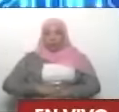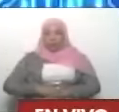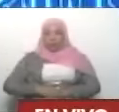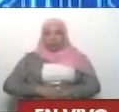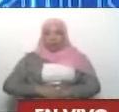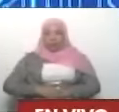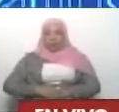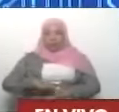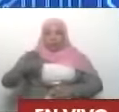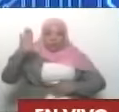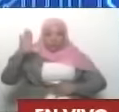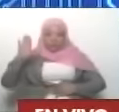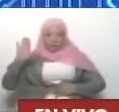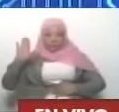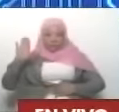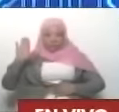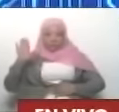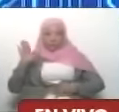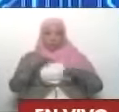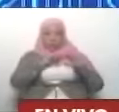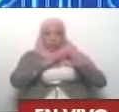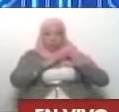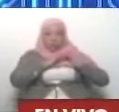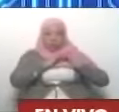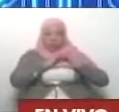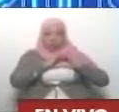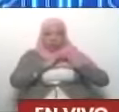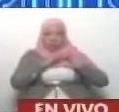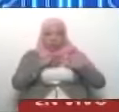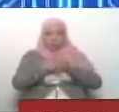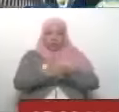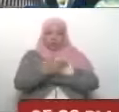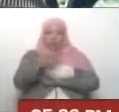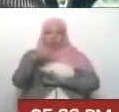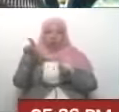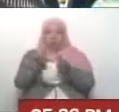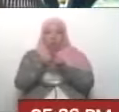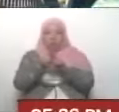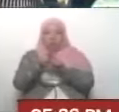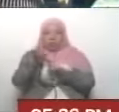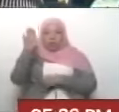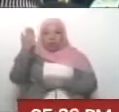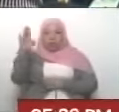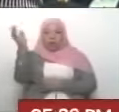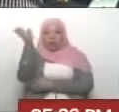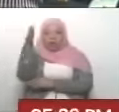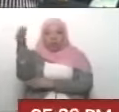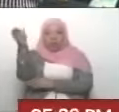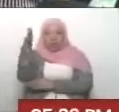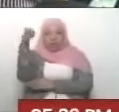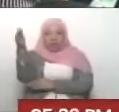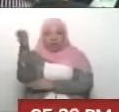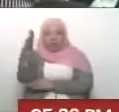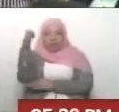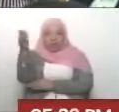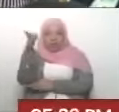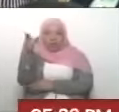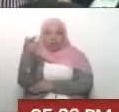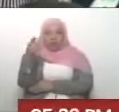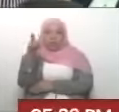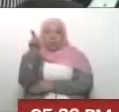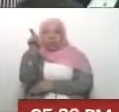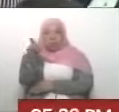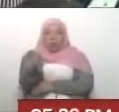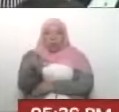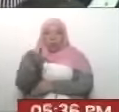juramentos con la mano del corazón, que lleva la lanza, que lleva la bandera. Guy Bernáez,